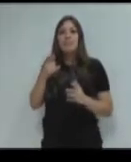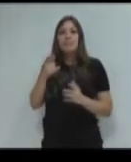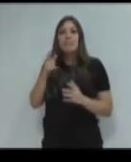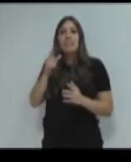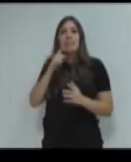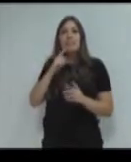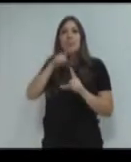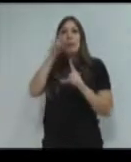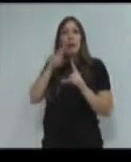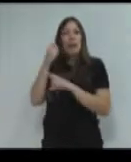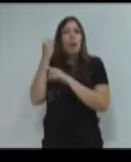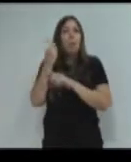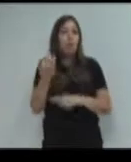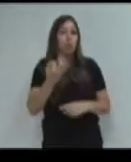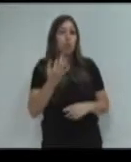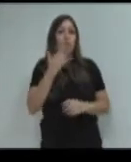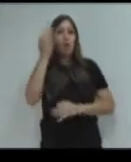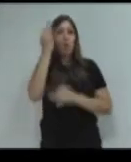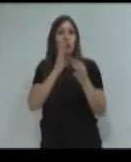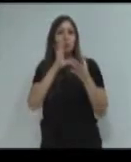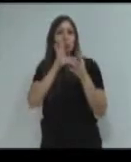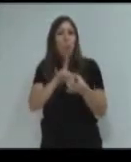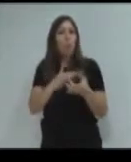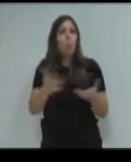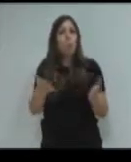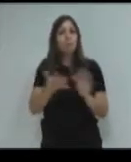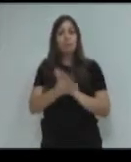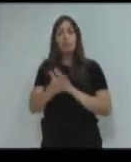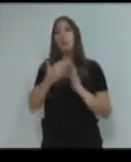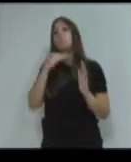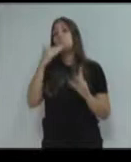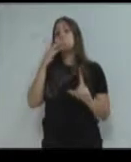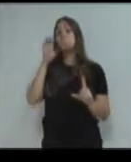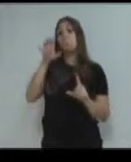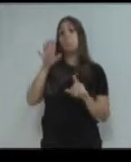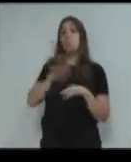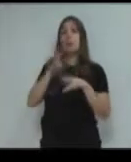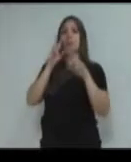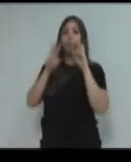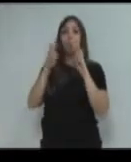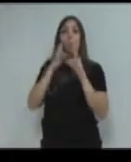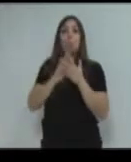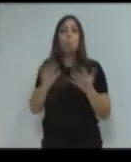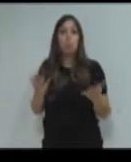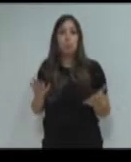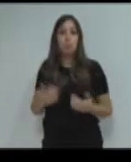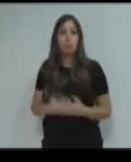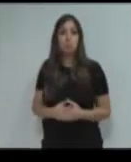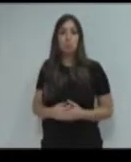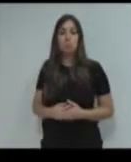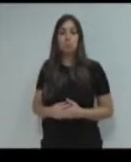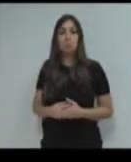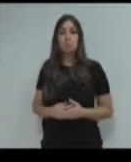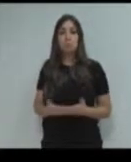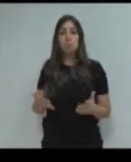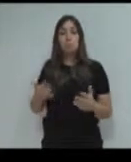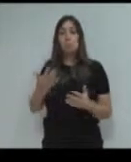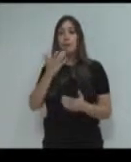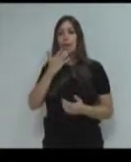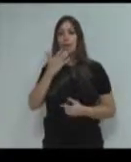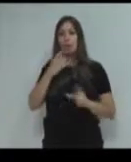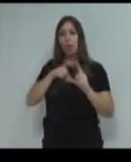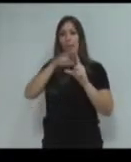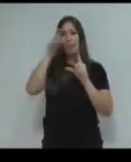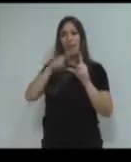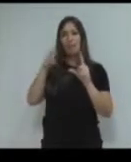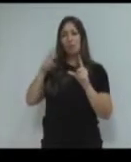puesto? ¿Qué apoya a lo que está explicándose en el resto del texto? Yo creo que ese es el sentido, porque de nada sirve dar una descripción